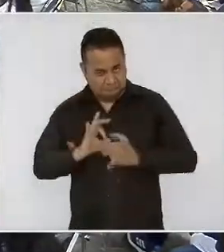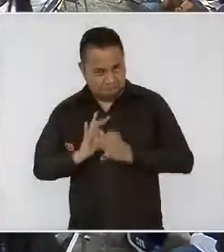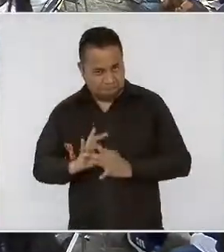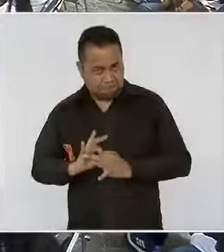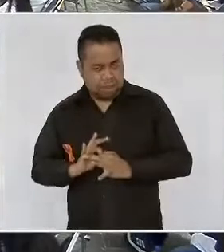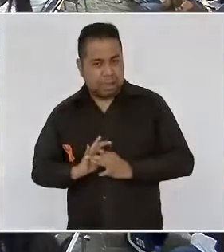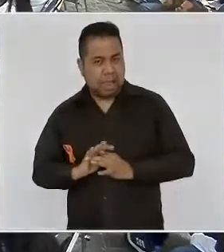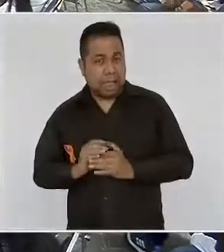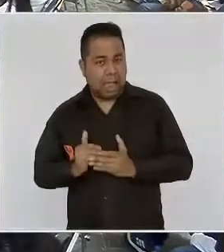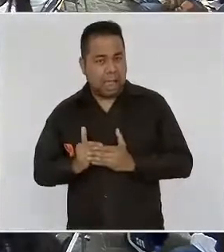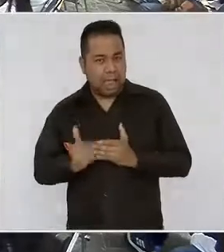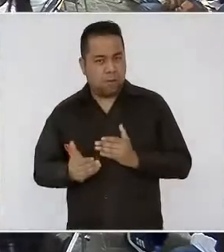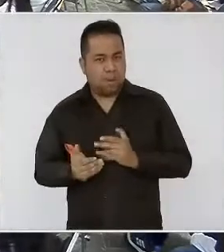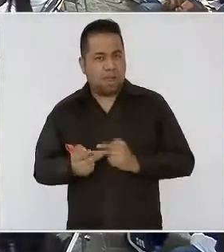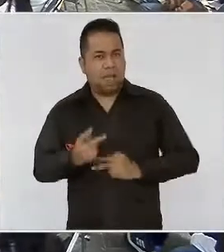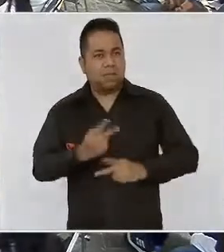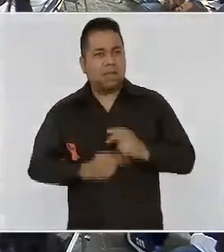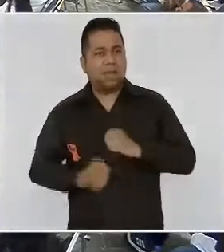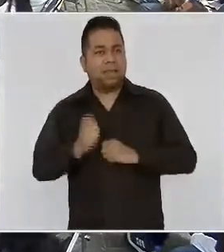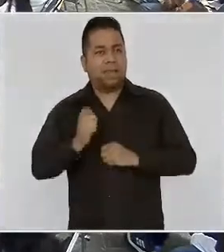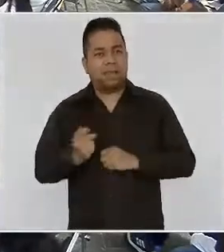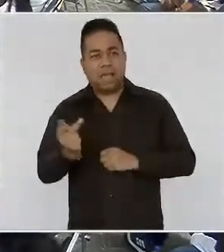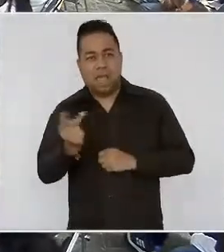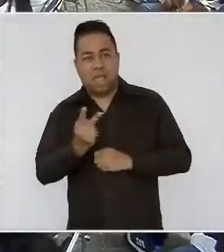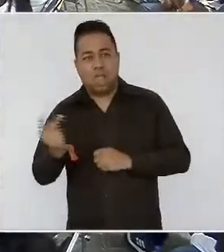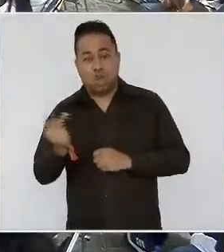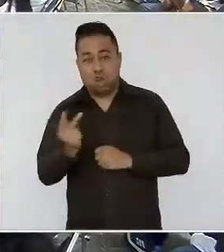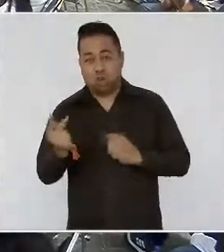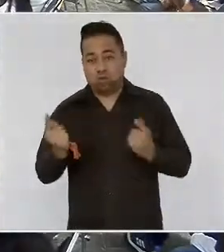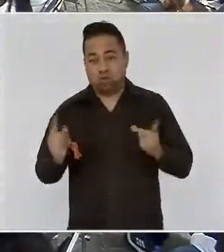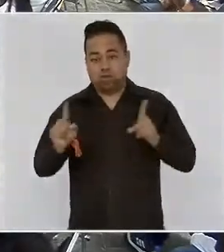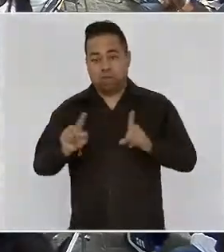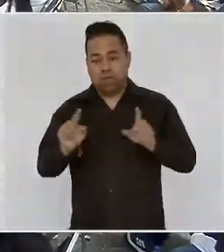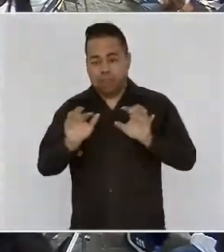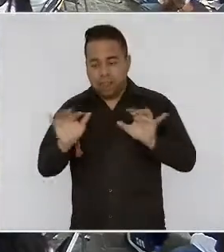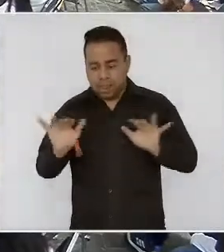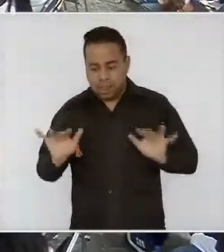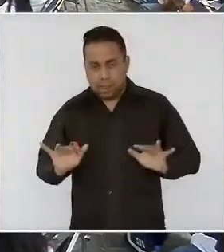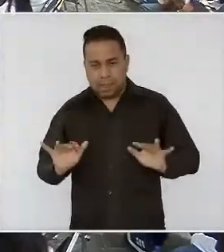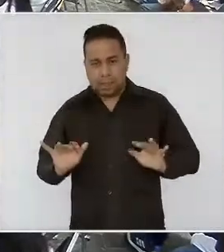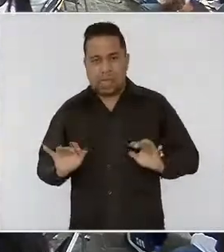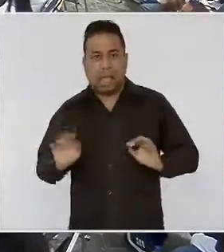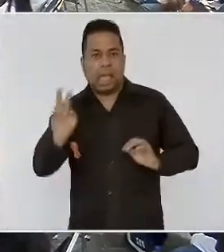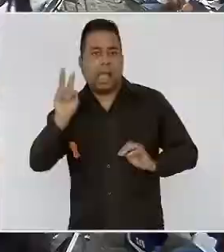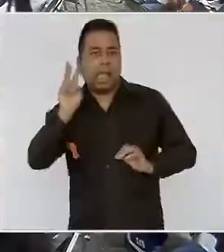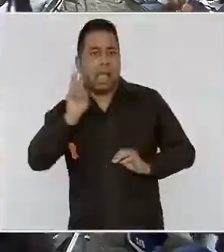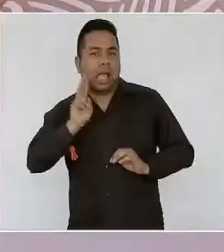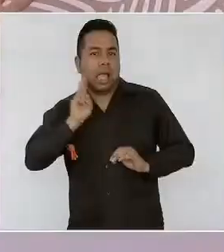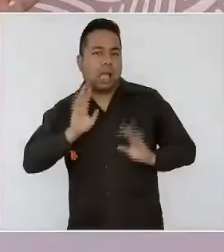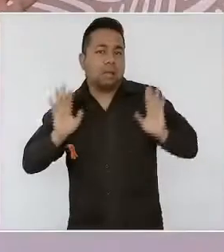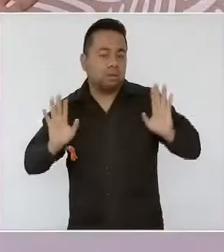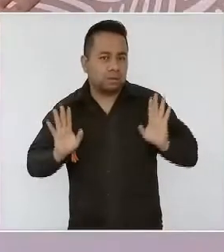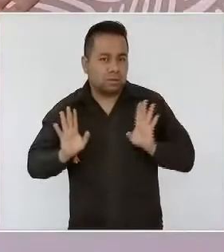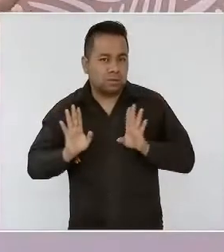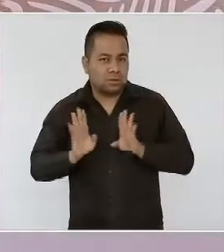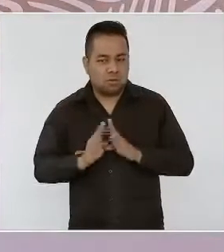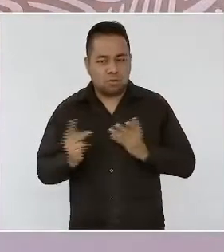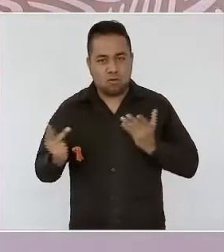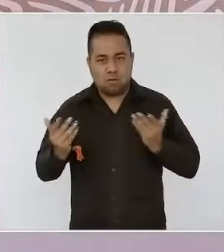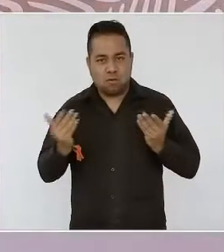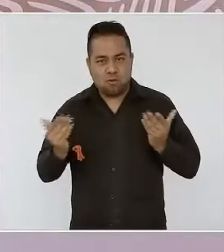es que lo que viene ahora es que van a leer juntos. Entonces vamos a ver qué tal se